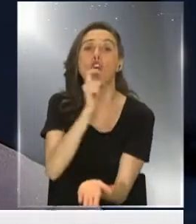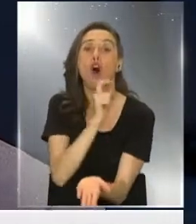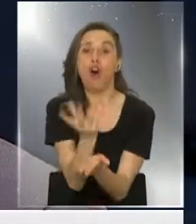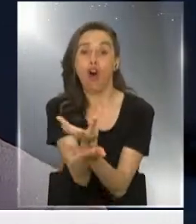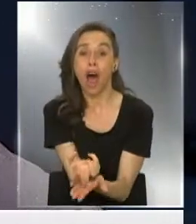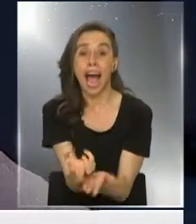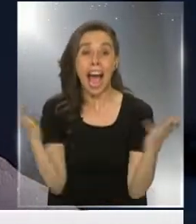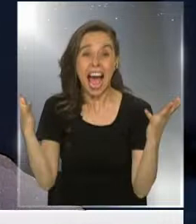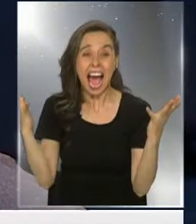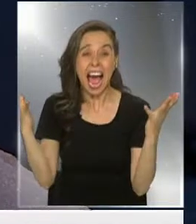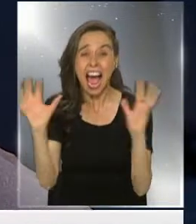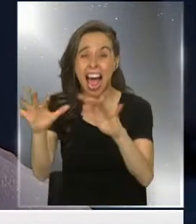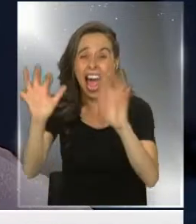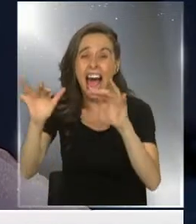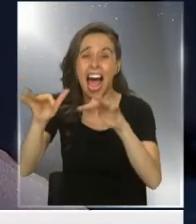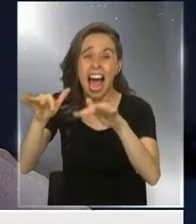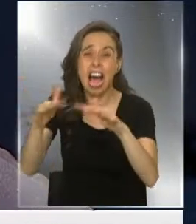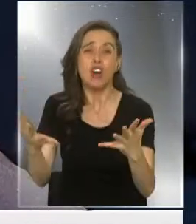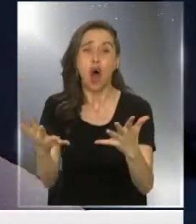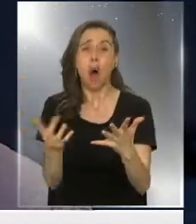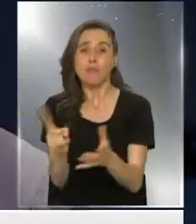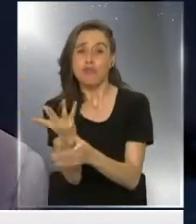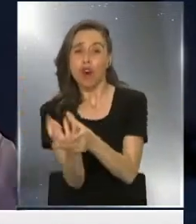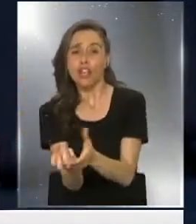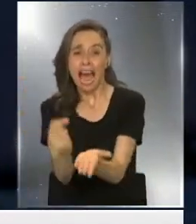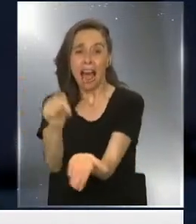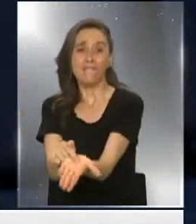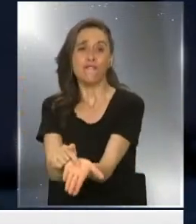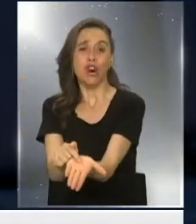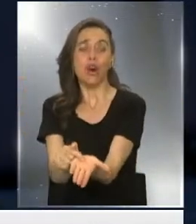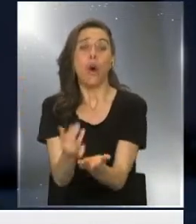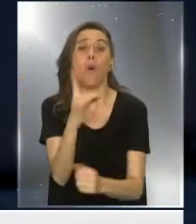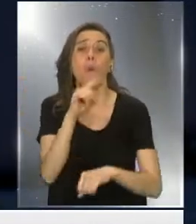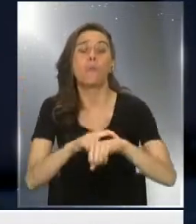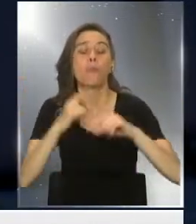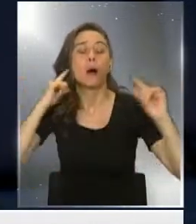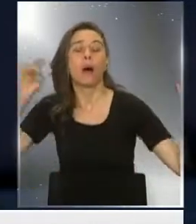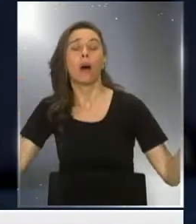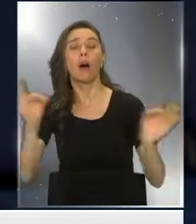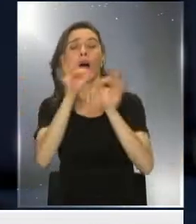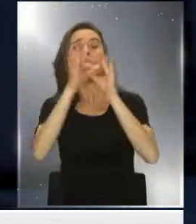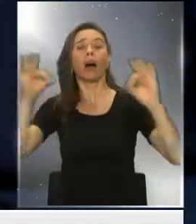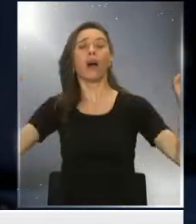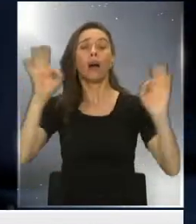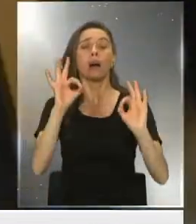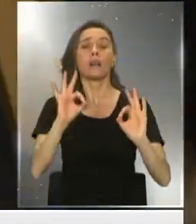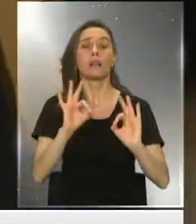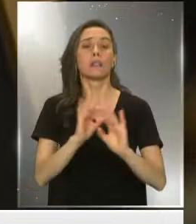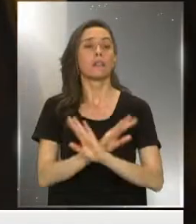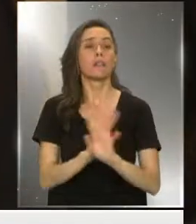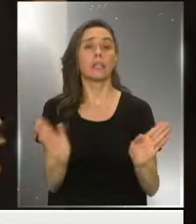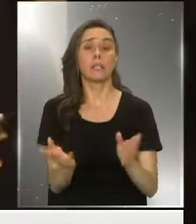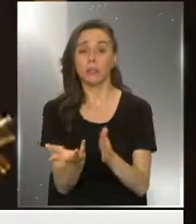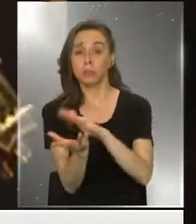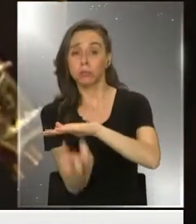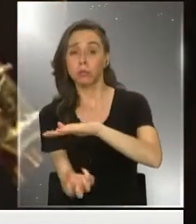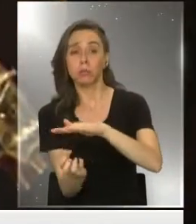la ira de Gato apareció porque era un momento único, irrepetible, que se había perdido para siempre.